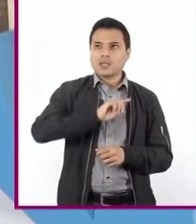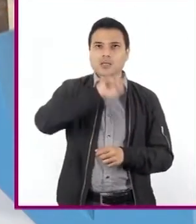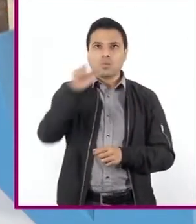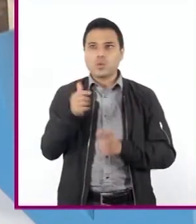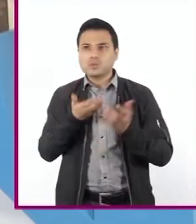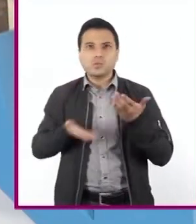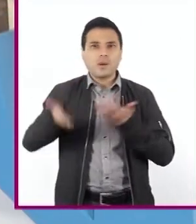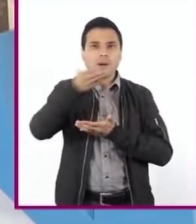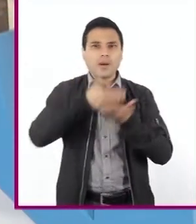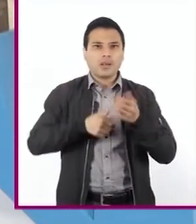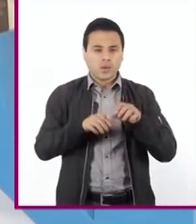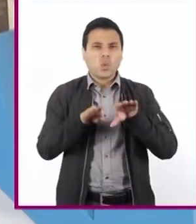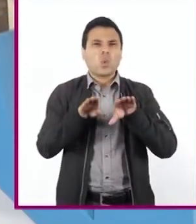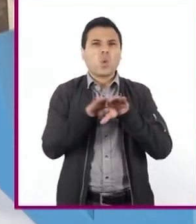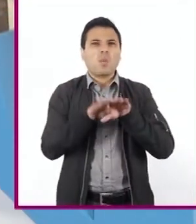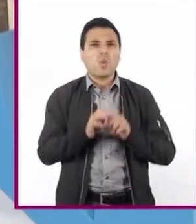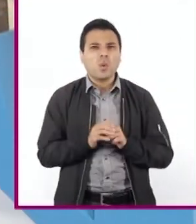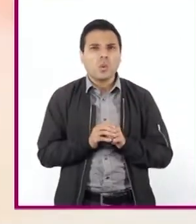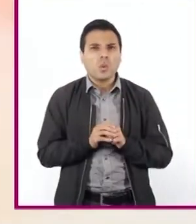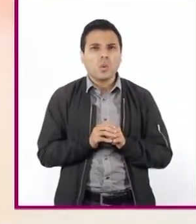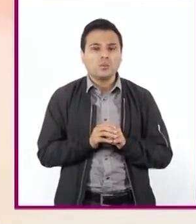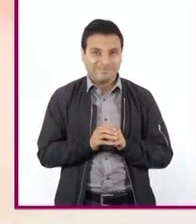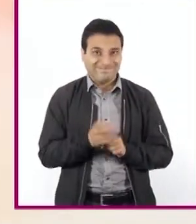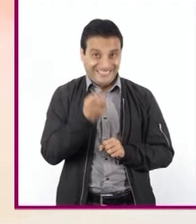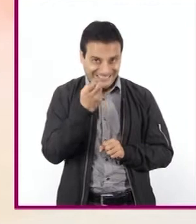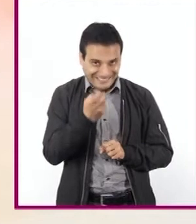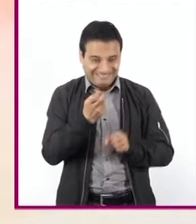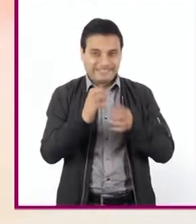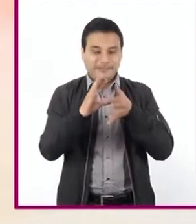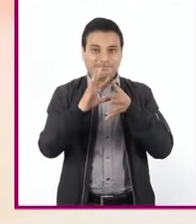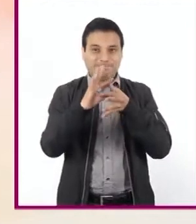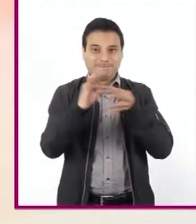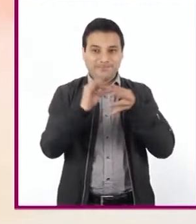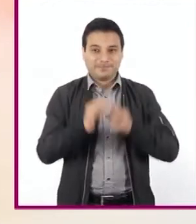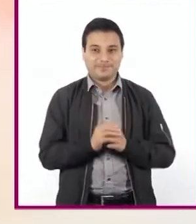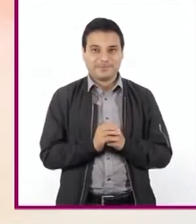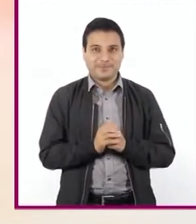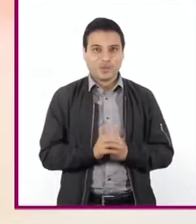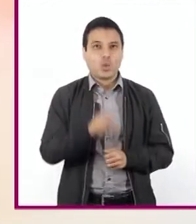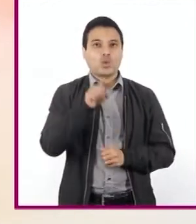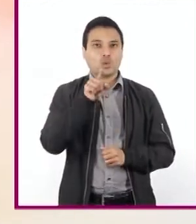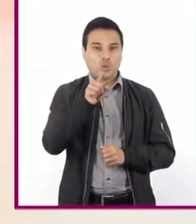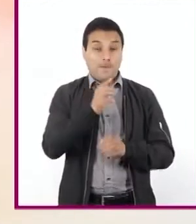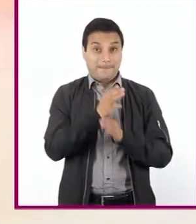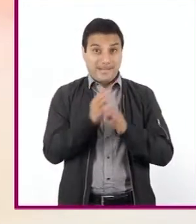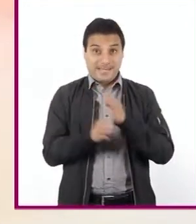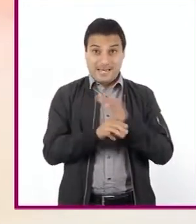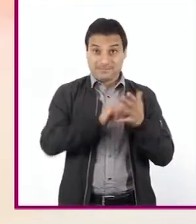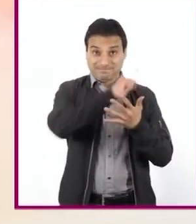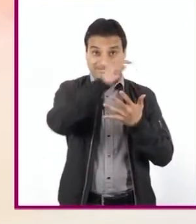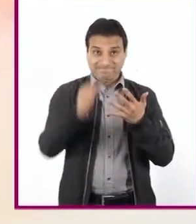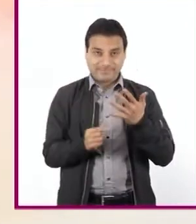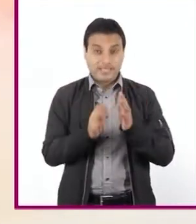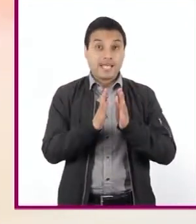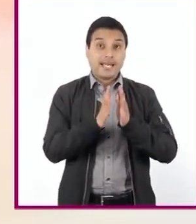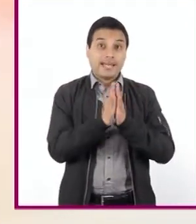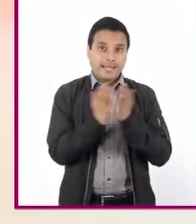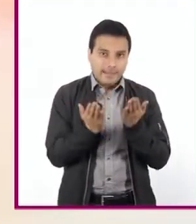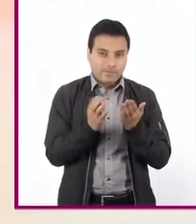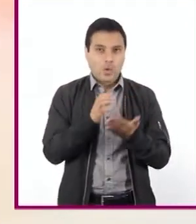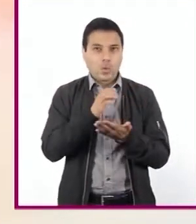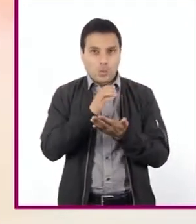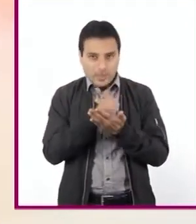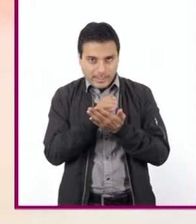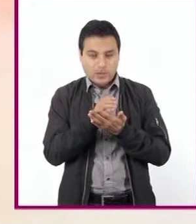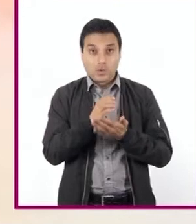en la economía de España y del mundo. Recuerden tener cerca sus materiales de trabajo, libro de texto, cuaderno